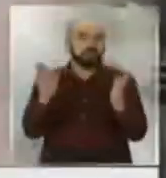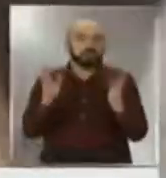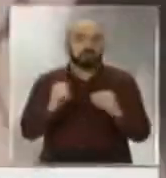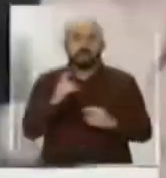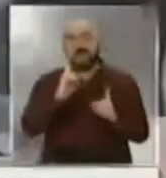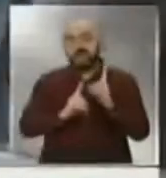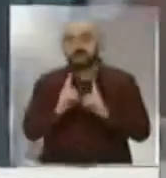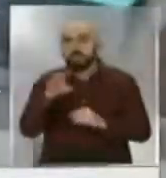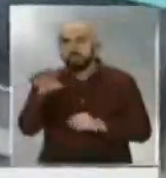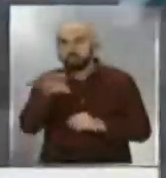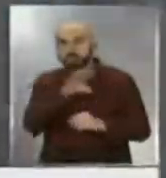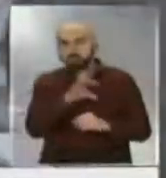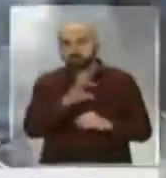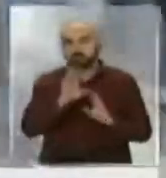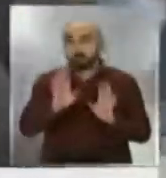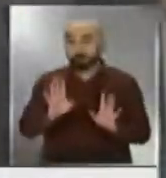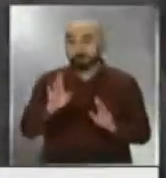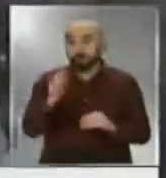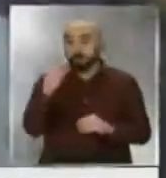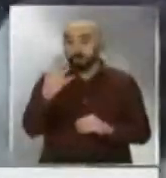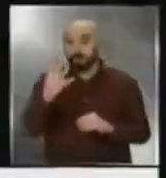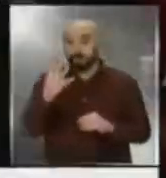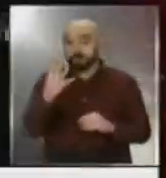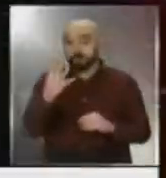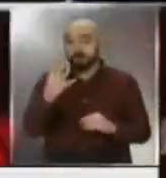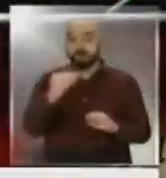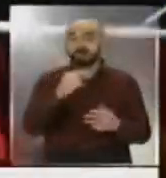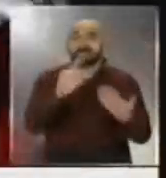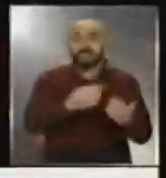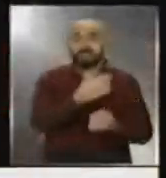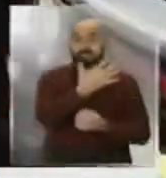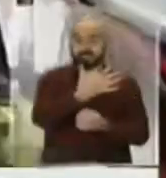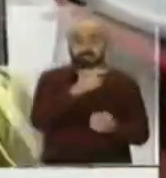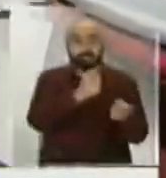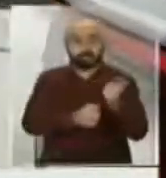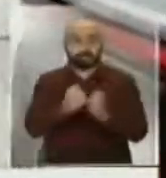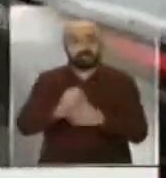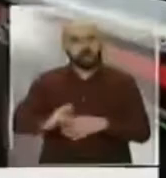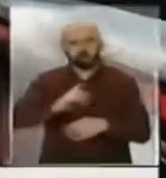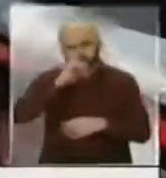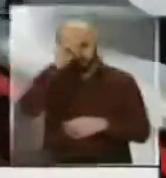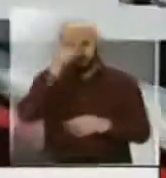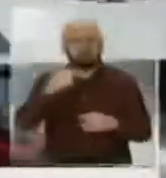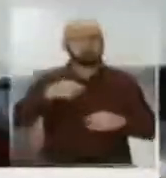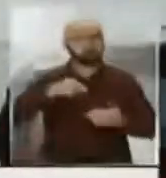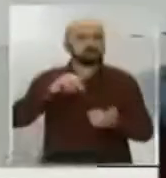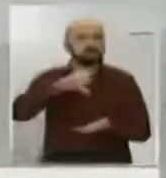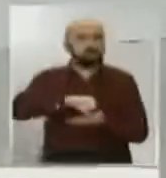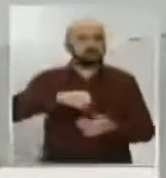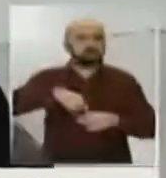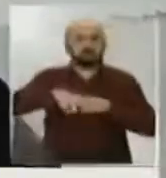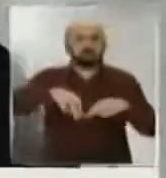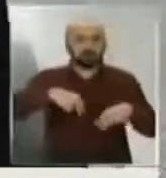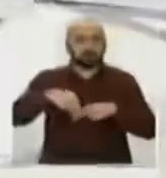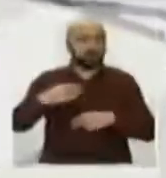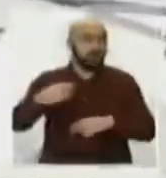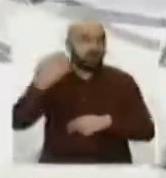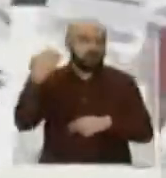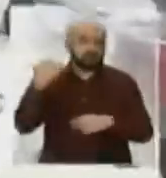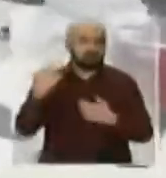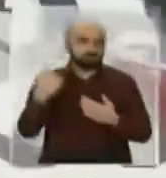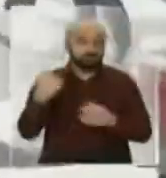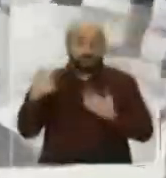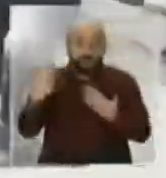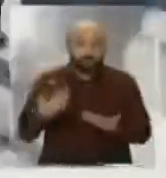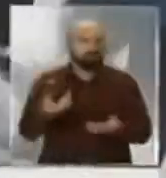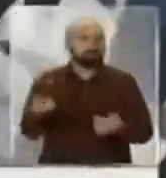solo algunos rubros, pero 4 de cada 5 transeúntes acostumbrados a pasar por el centro antes de la pandemia ya está de